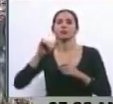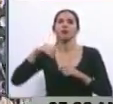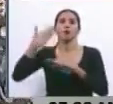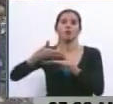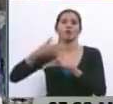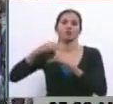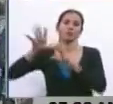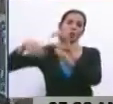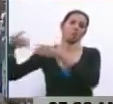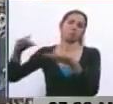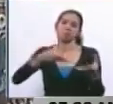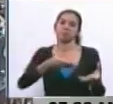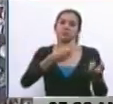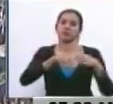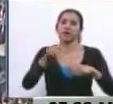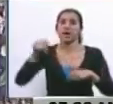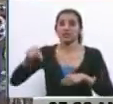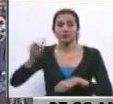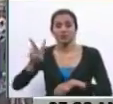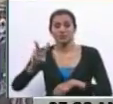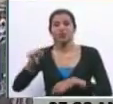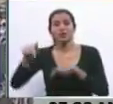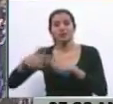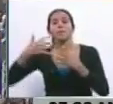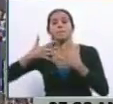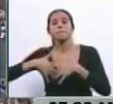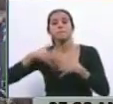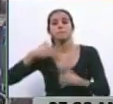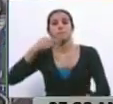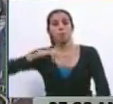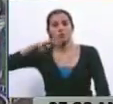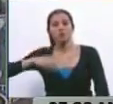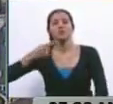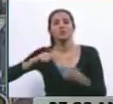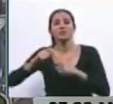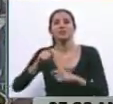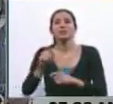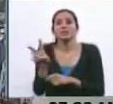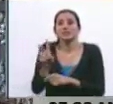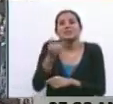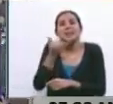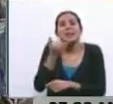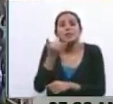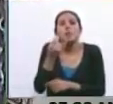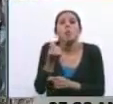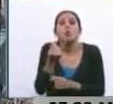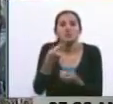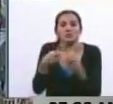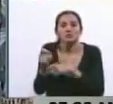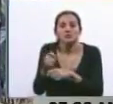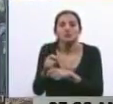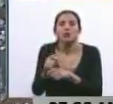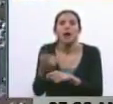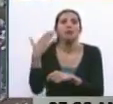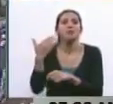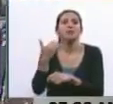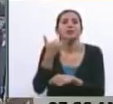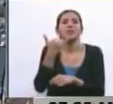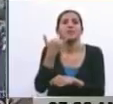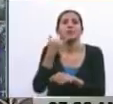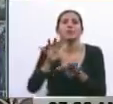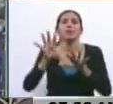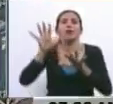teléfonos que ya estamos comprando en bolívares. Una buena noticia también, porque antes los teléfonos se compraban solamente